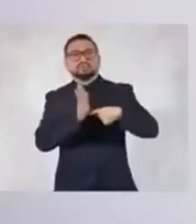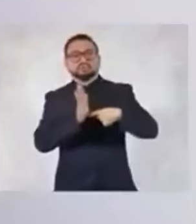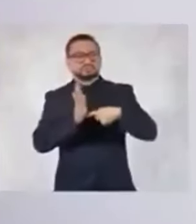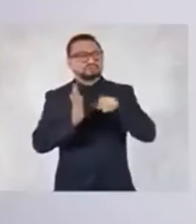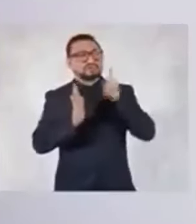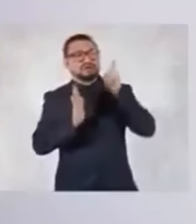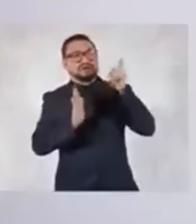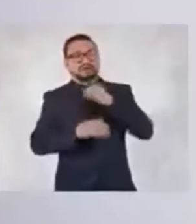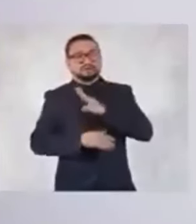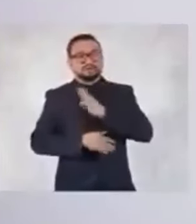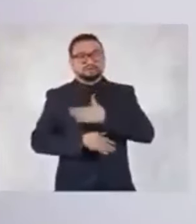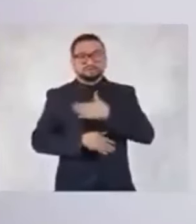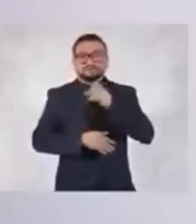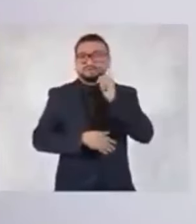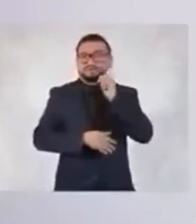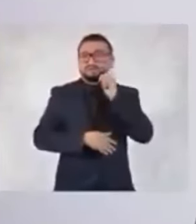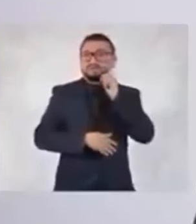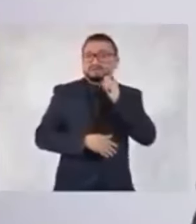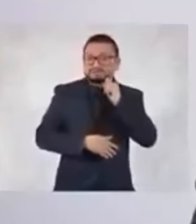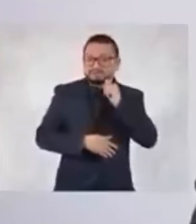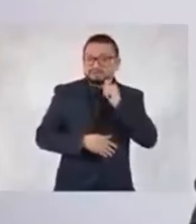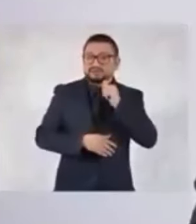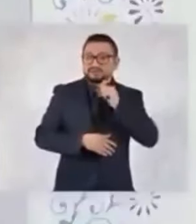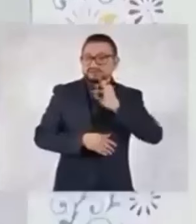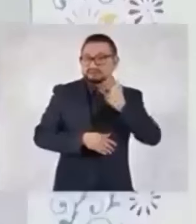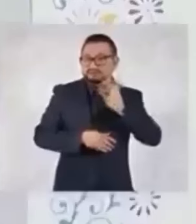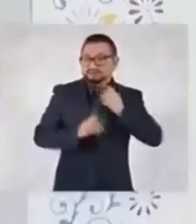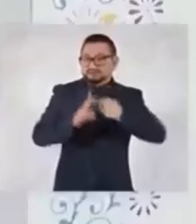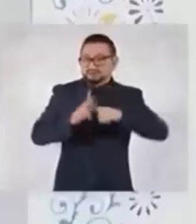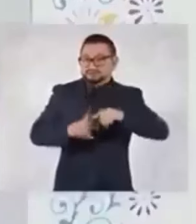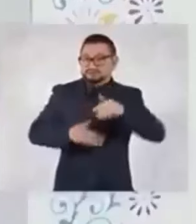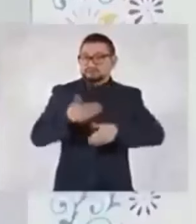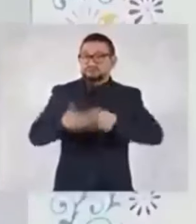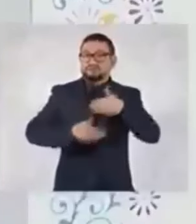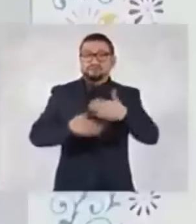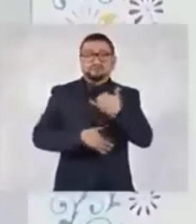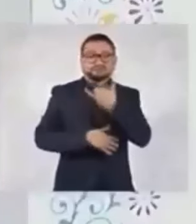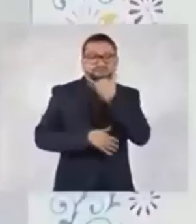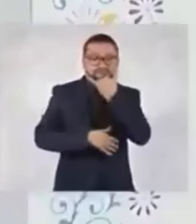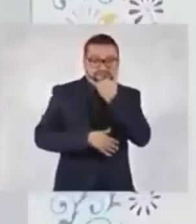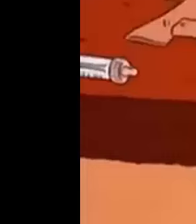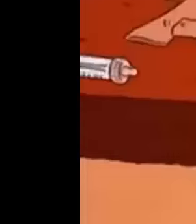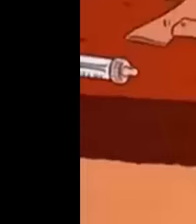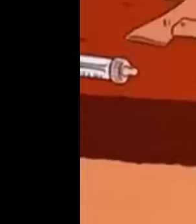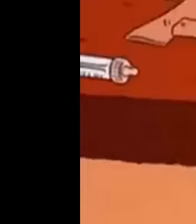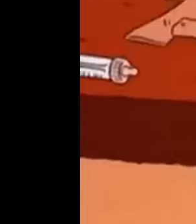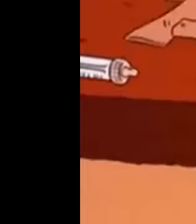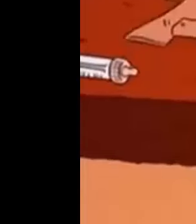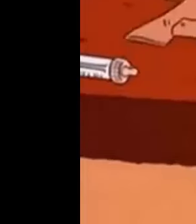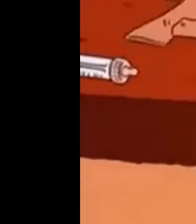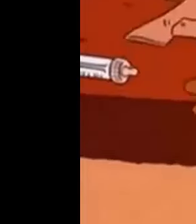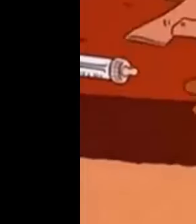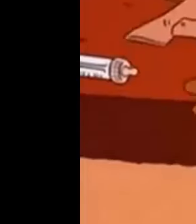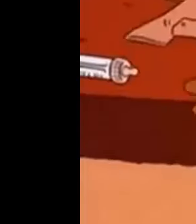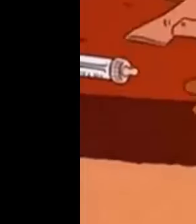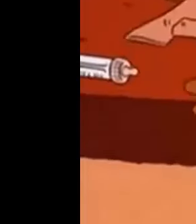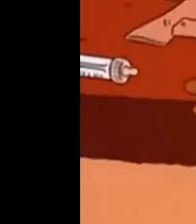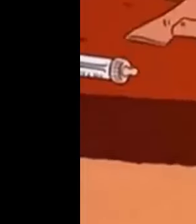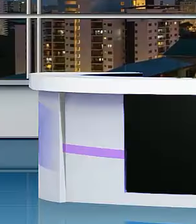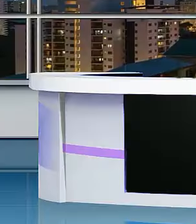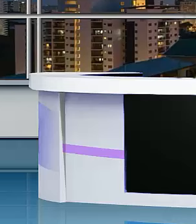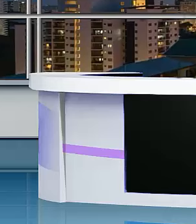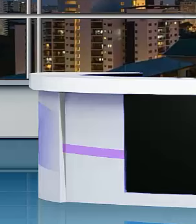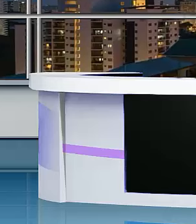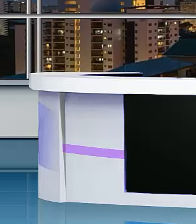anima el día de mañana iniciar este proceso de Disculpa pública Aleluya nuestros problemas se